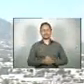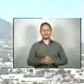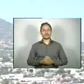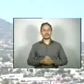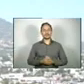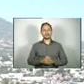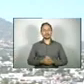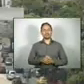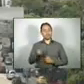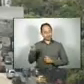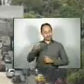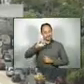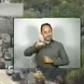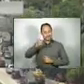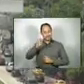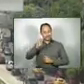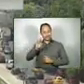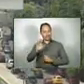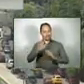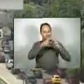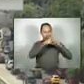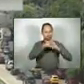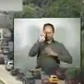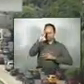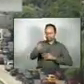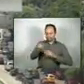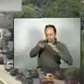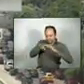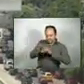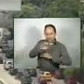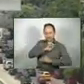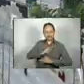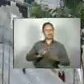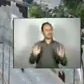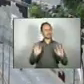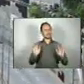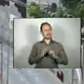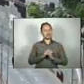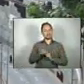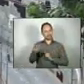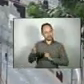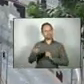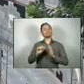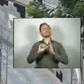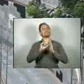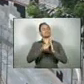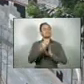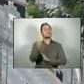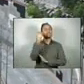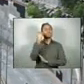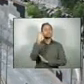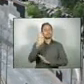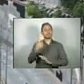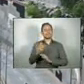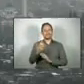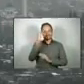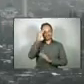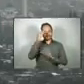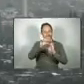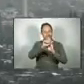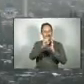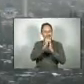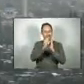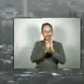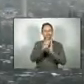referencia a una posible injerencia de Estados Unidos en El Salvador, se enfatizó en la importancia de respetar el artículo